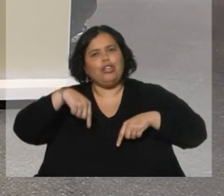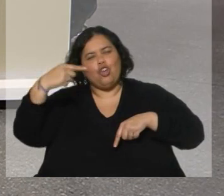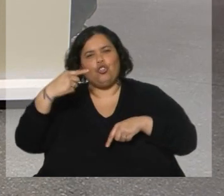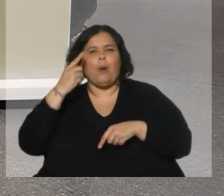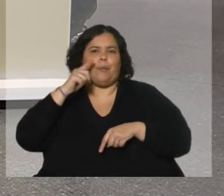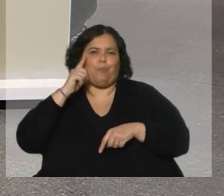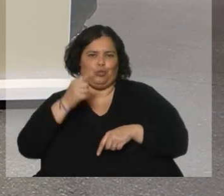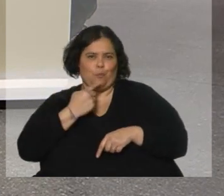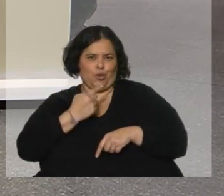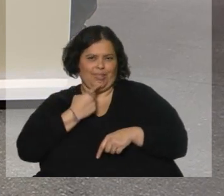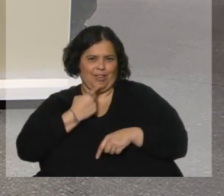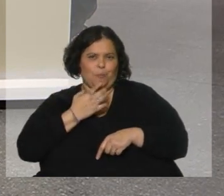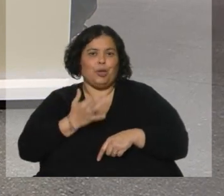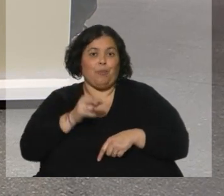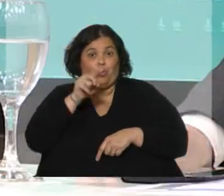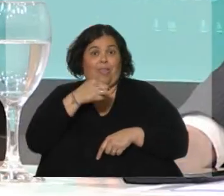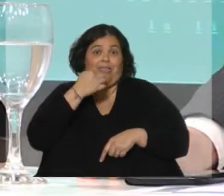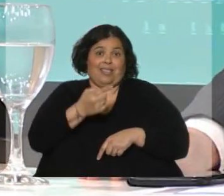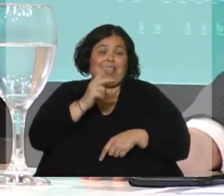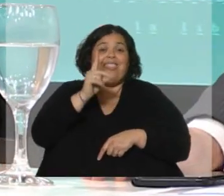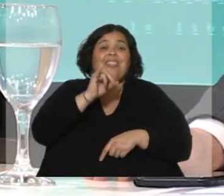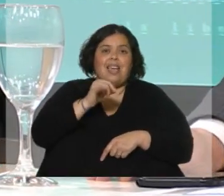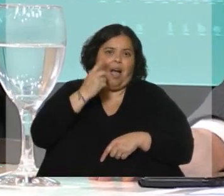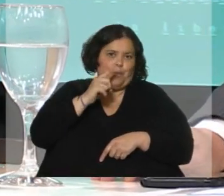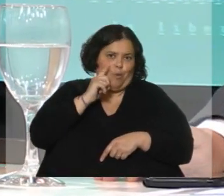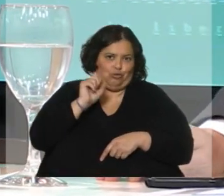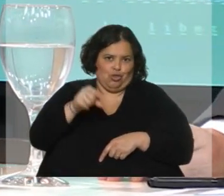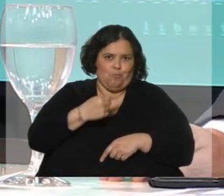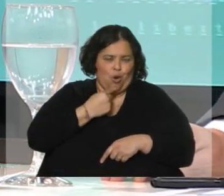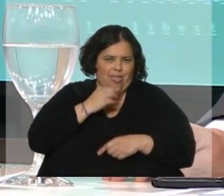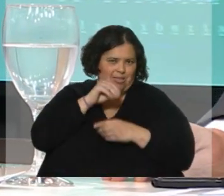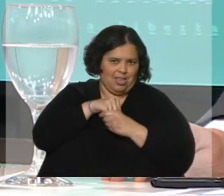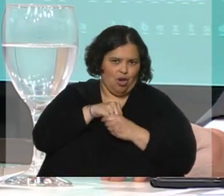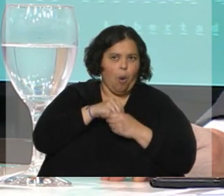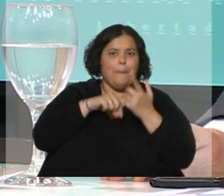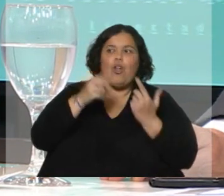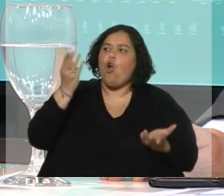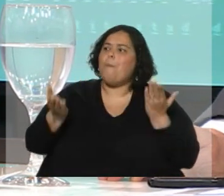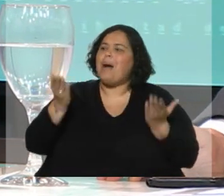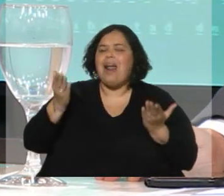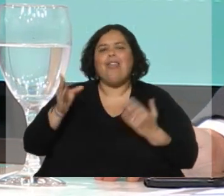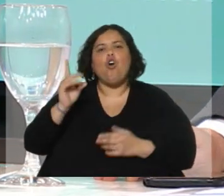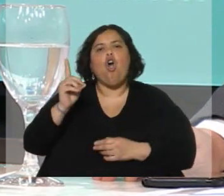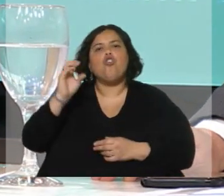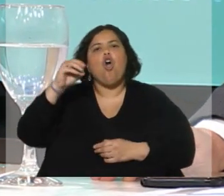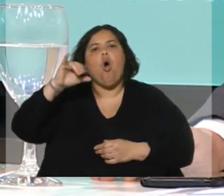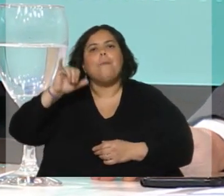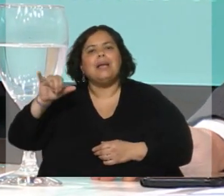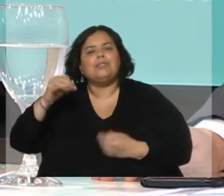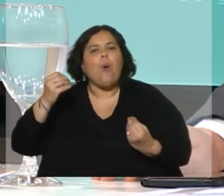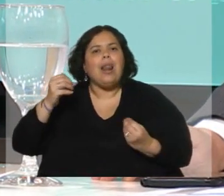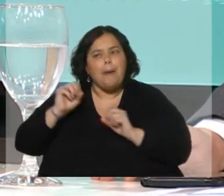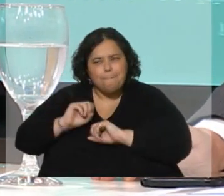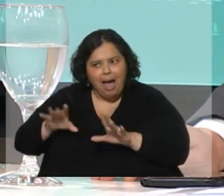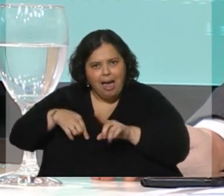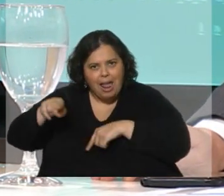política que usted por ejemplo señala de días en comparación con el fiscal Gómez que es lo que pasa y bueno una mala gestión o